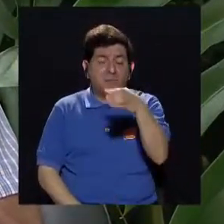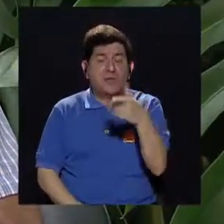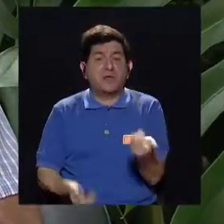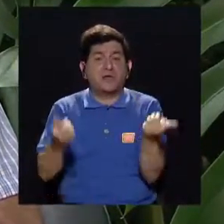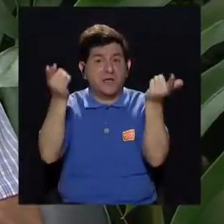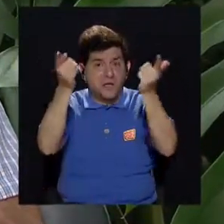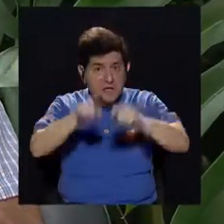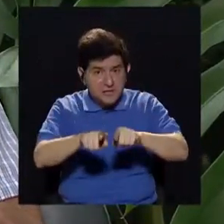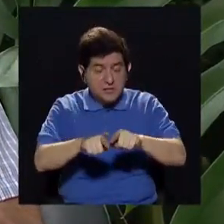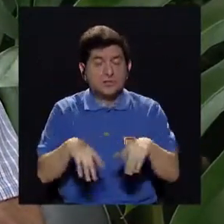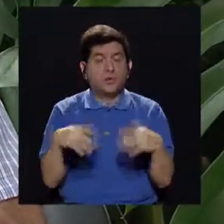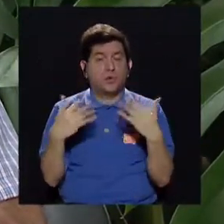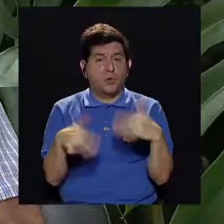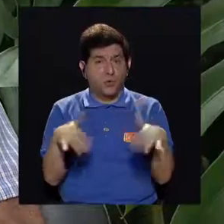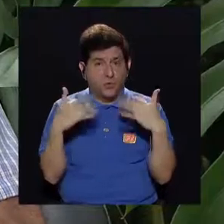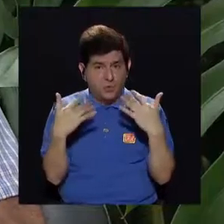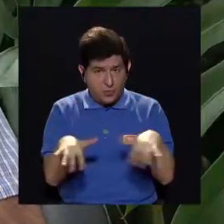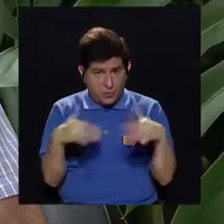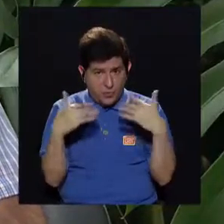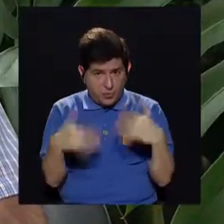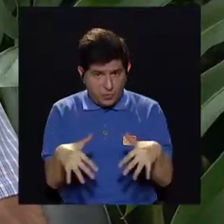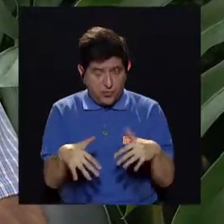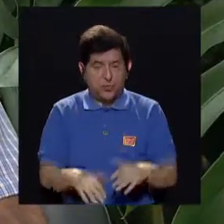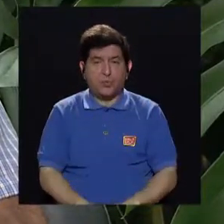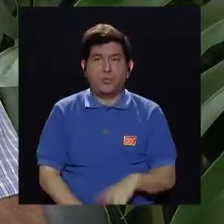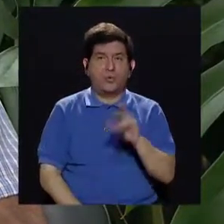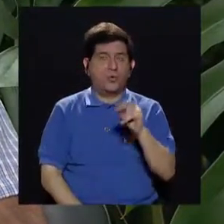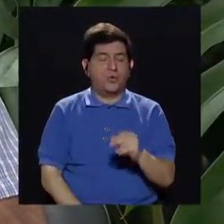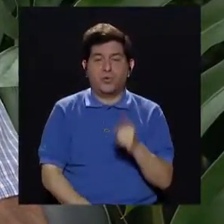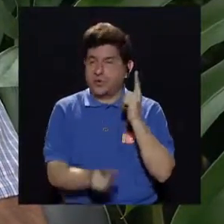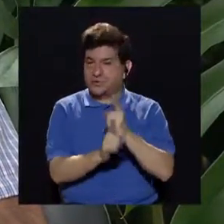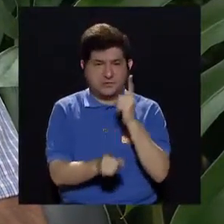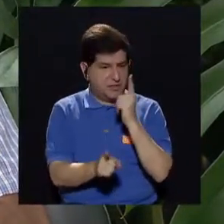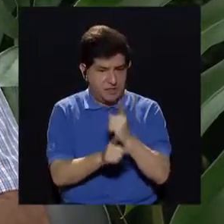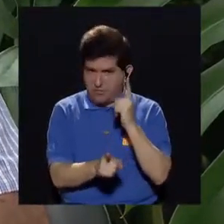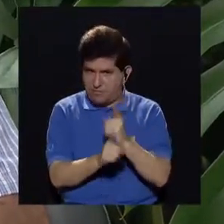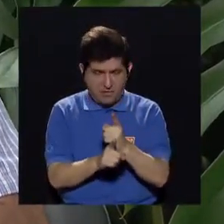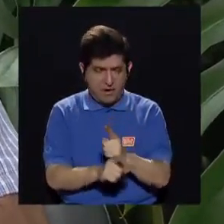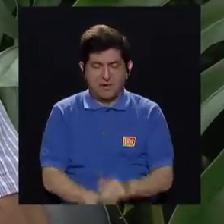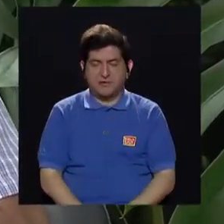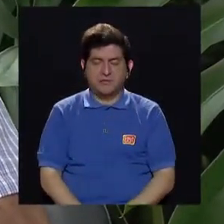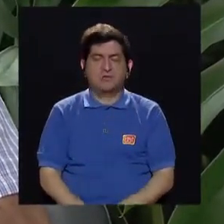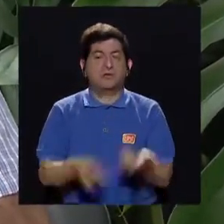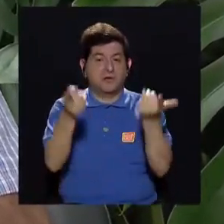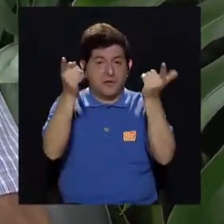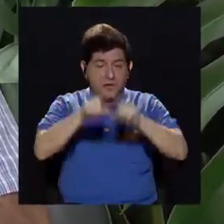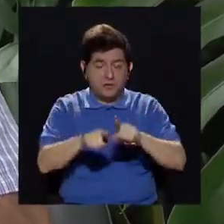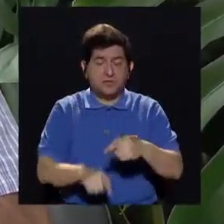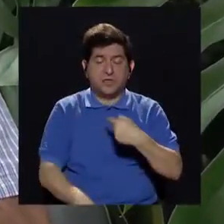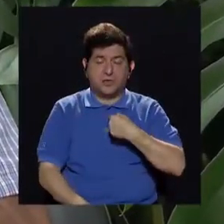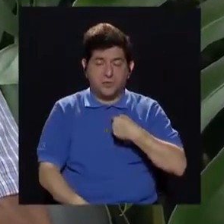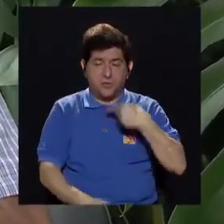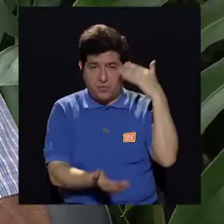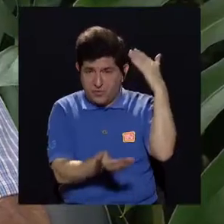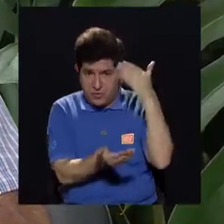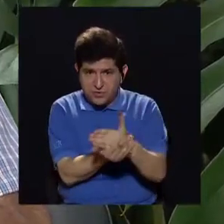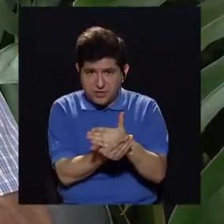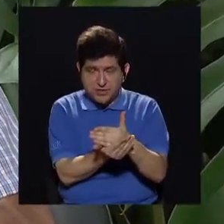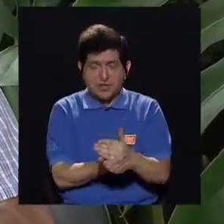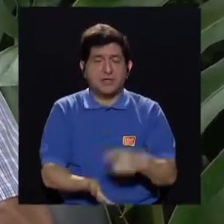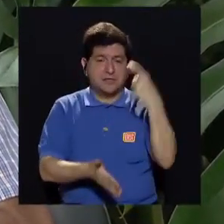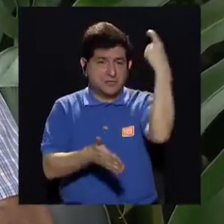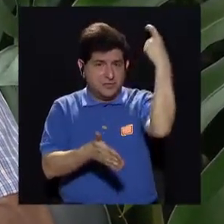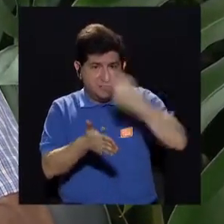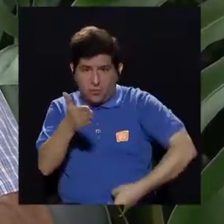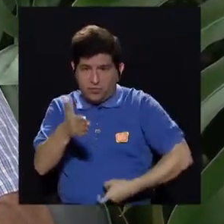cuerpo se calienta, es serio el asunto, porque el cuerpo no está apto, ¿verdad? Y lo que va a hacer es definitivamente pararlo a uno de una manera